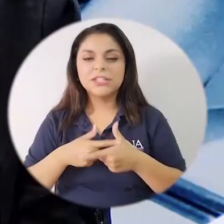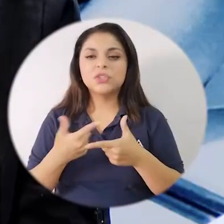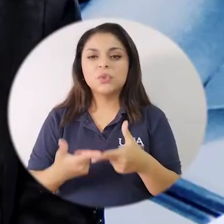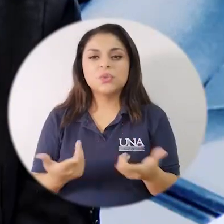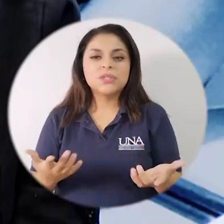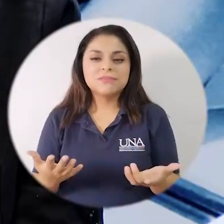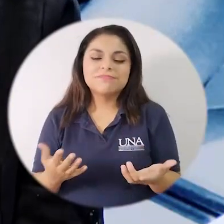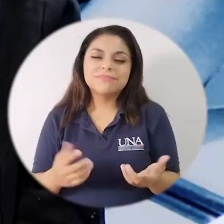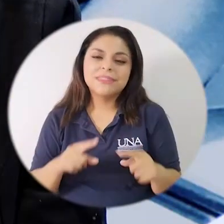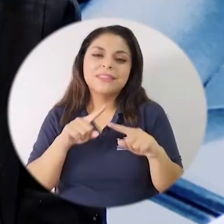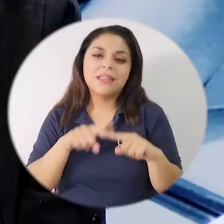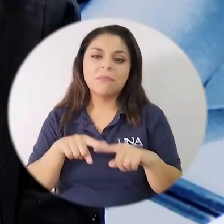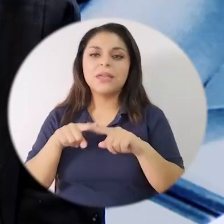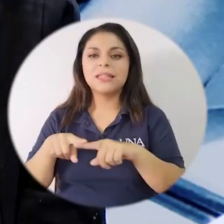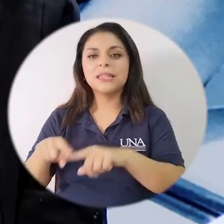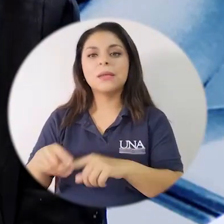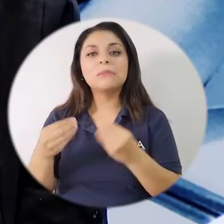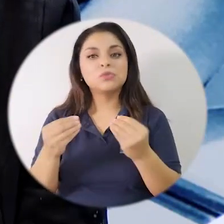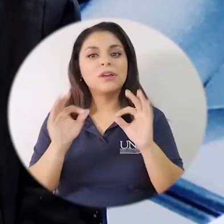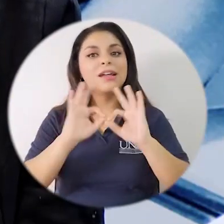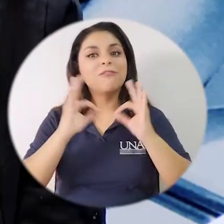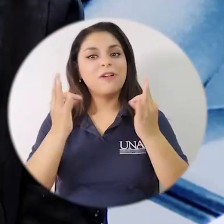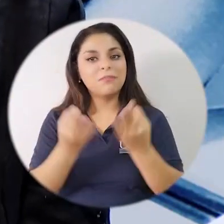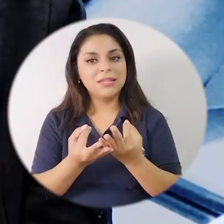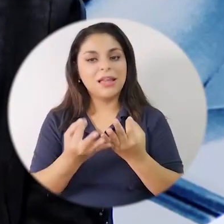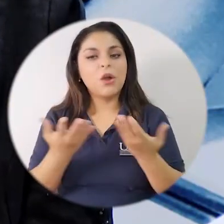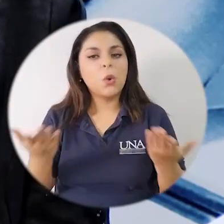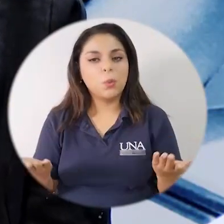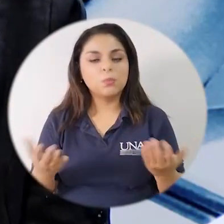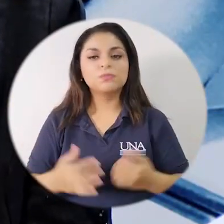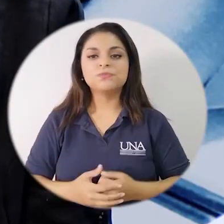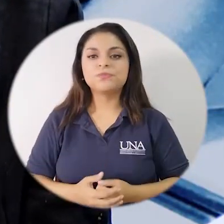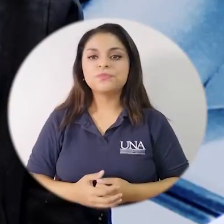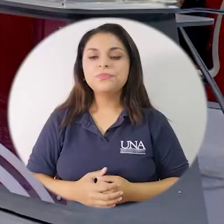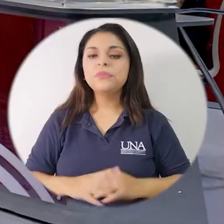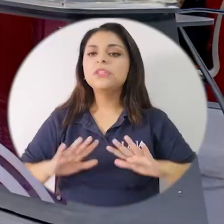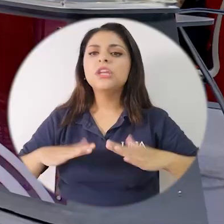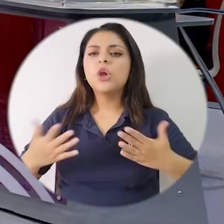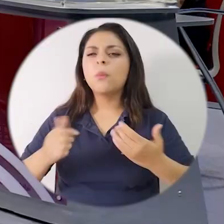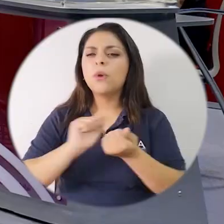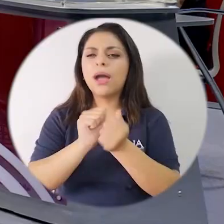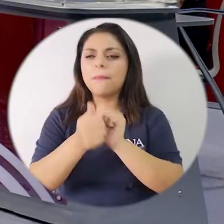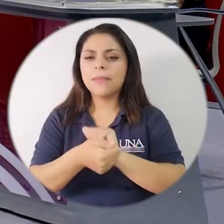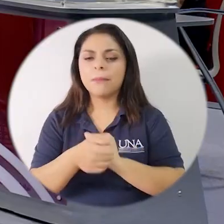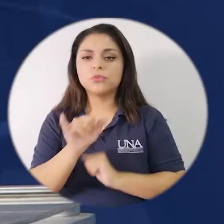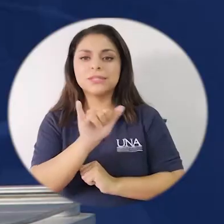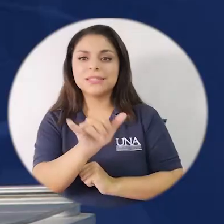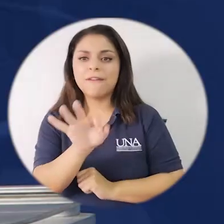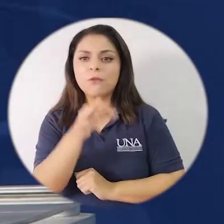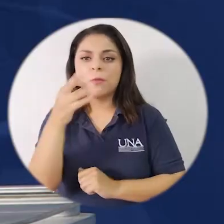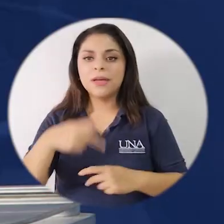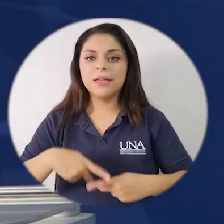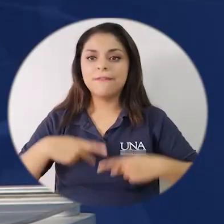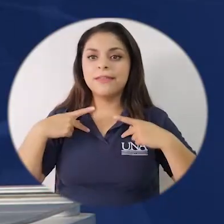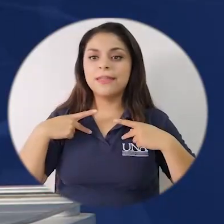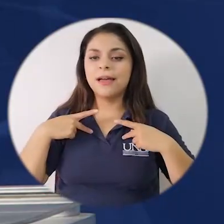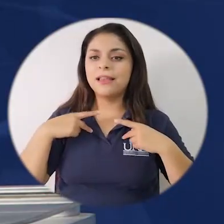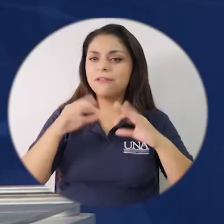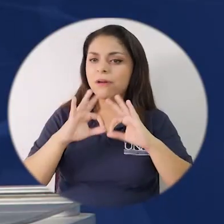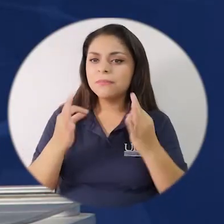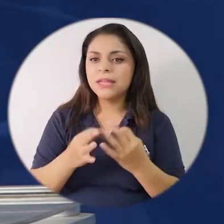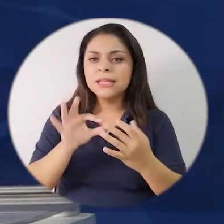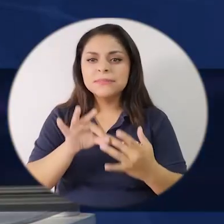es muy relativo porque depende mucho del estilo de vida familiar. ¿Y cómo cambiamos ese estilo de vida en la